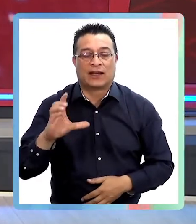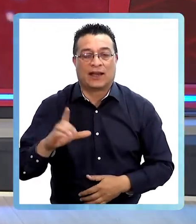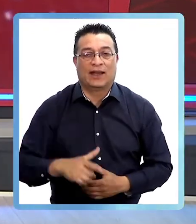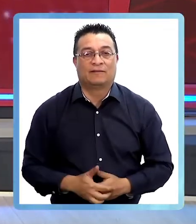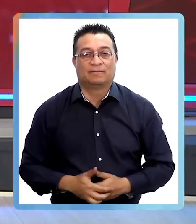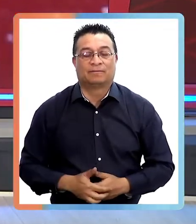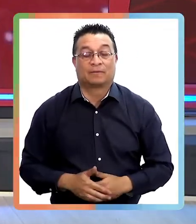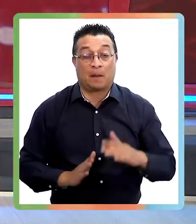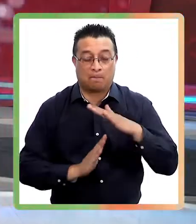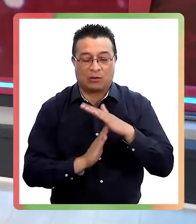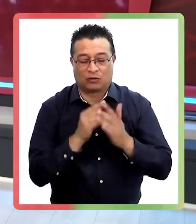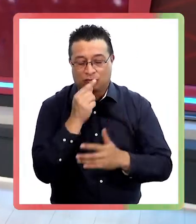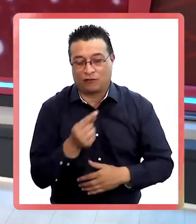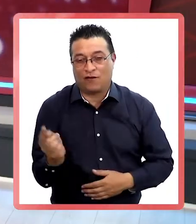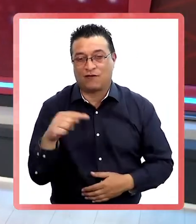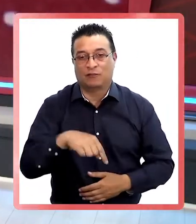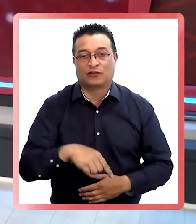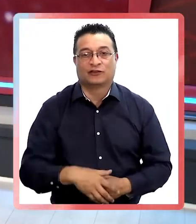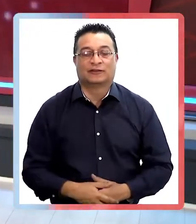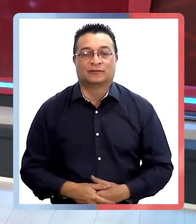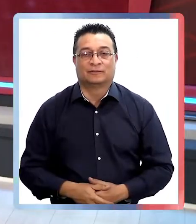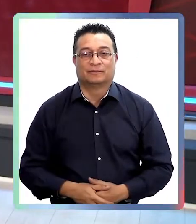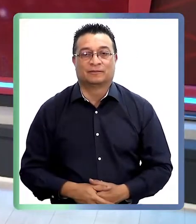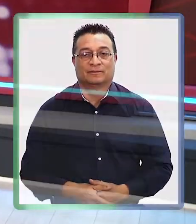www.portavoznoticias.cl. Pausa y ya volvemos.